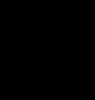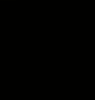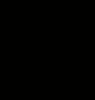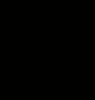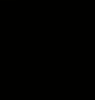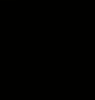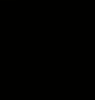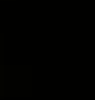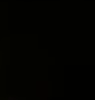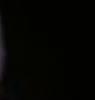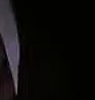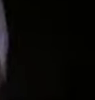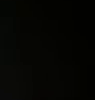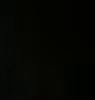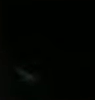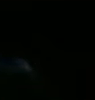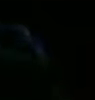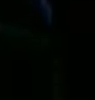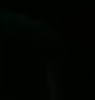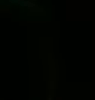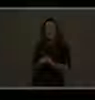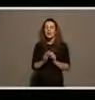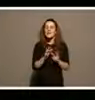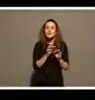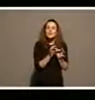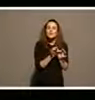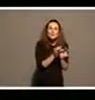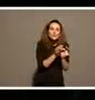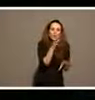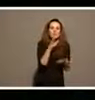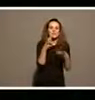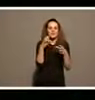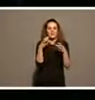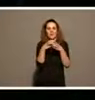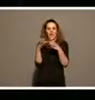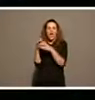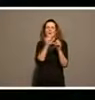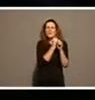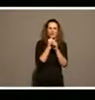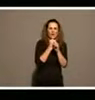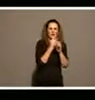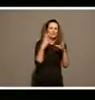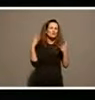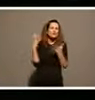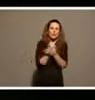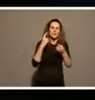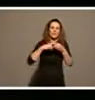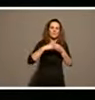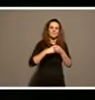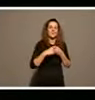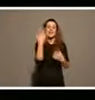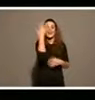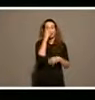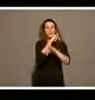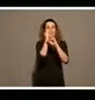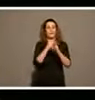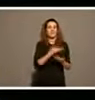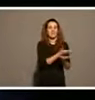Bailen con nosotros nuestra despedida y mucha suerte a todas las murgas que han participado. ¡Feliz carnaval!